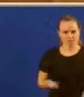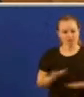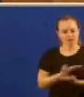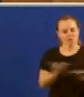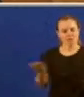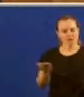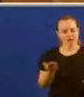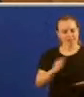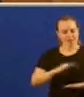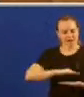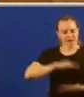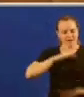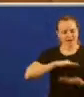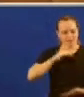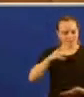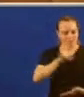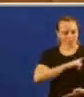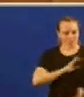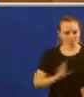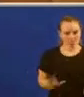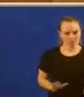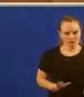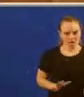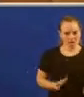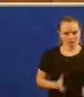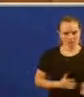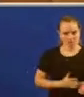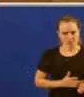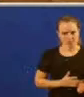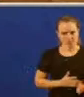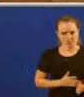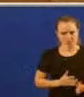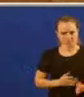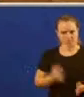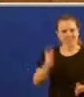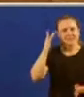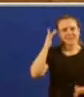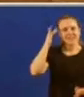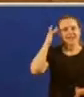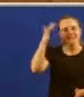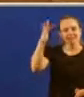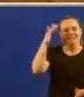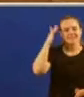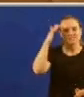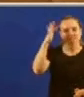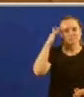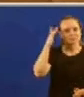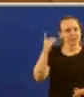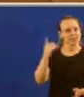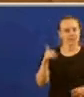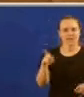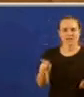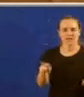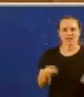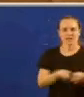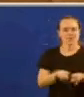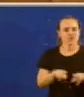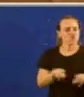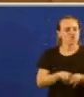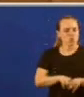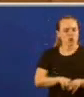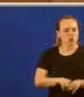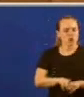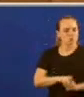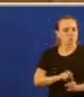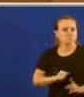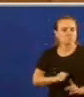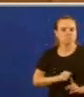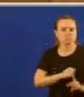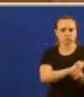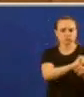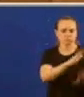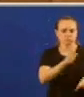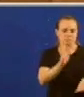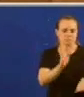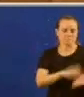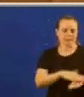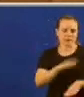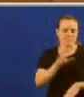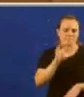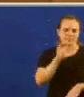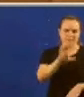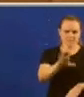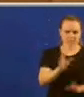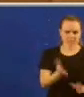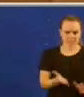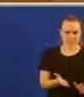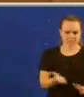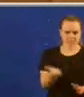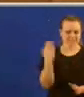capacidades e potencialidades. Esa esperanza foi o motor dos cambios máis importantes que viviu o noso país nos